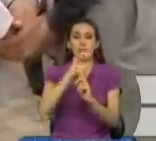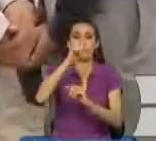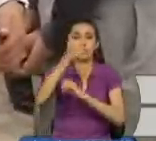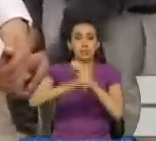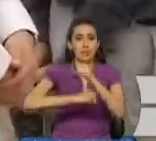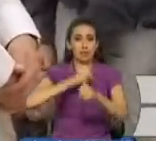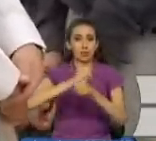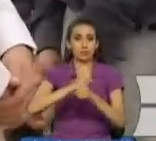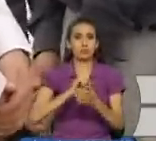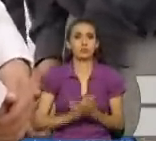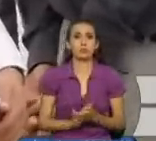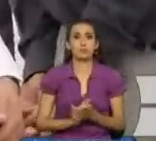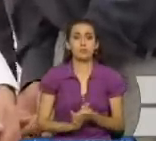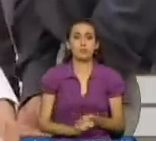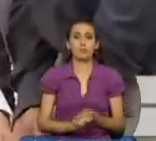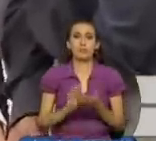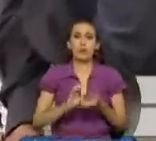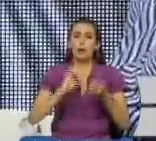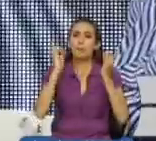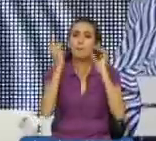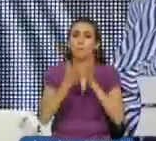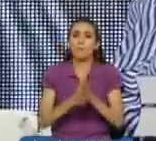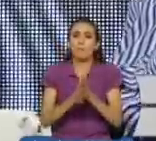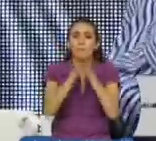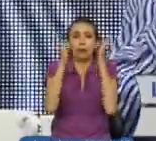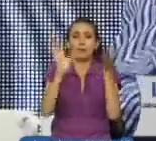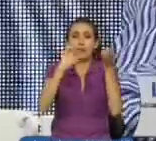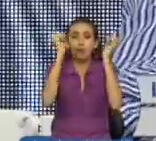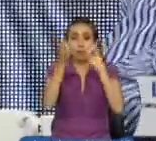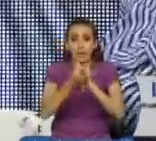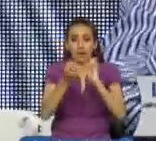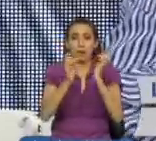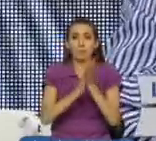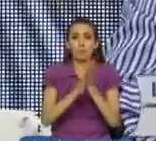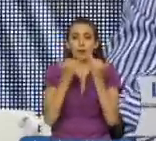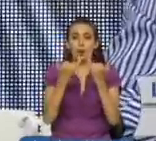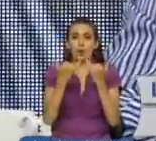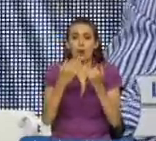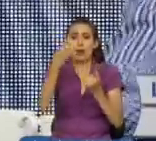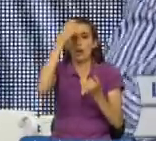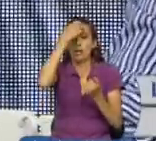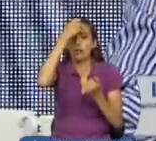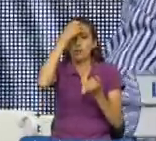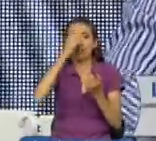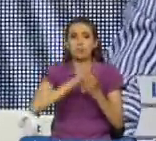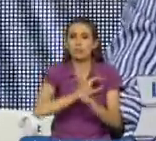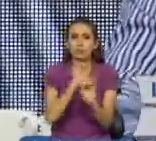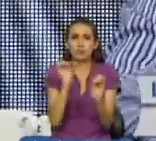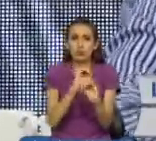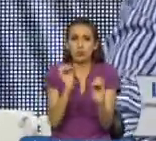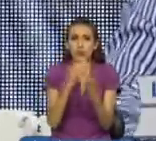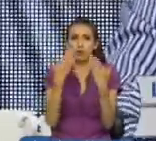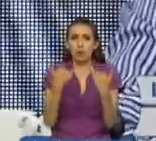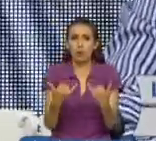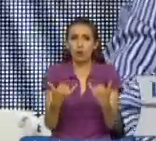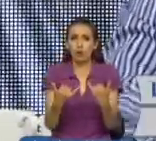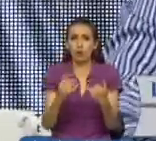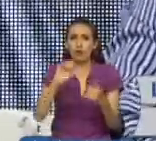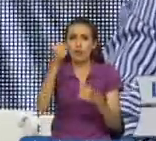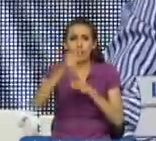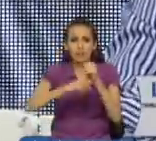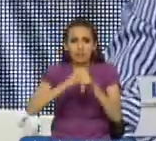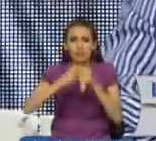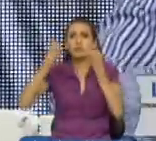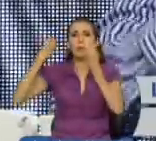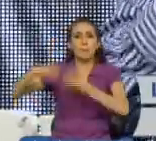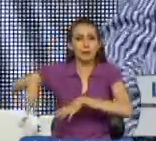últimos años la mayor transformación del país haya sido en la educación que nadie nos diga que esta década es una